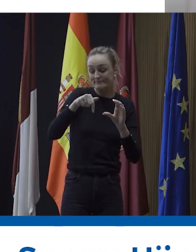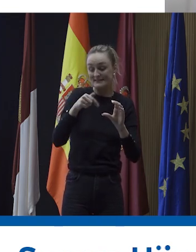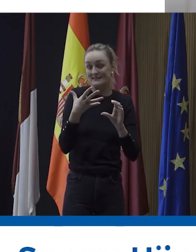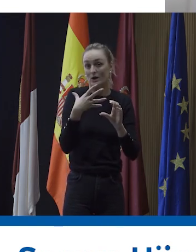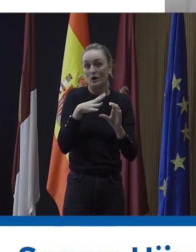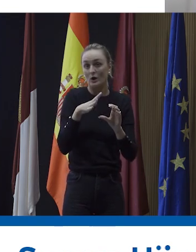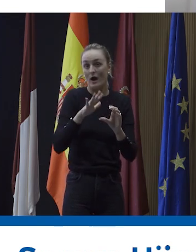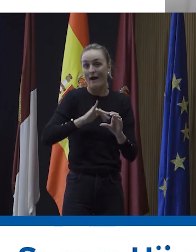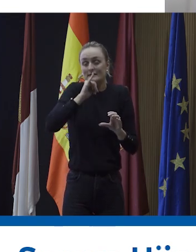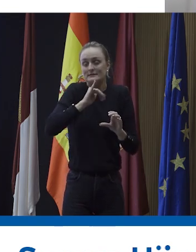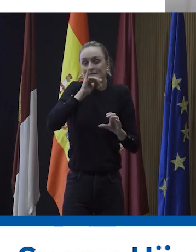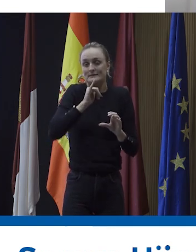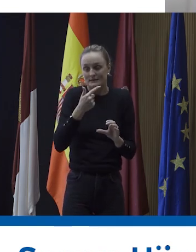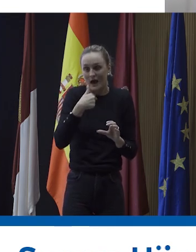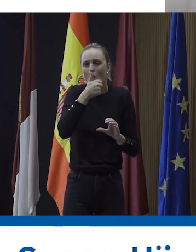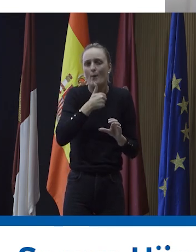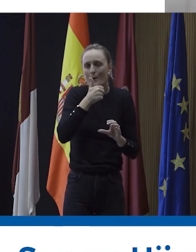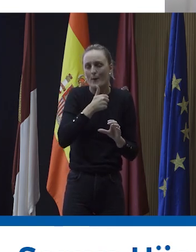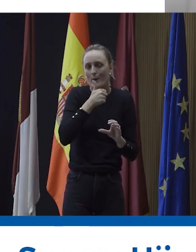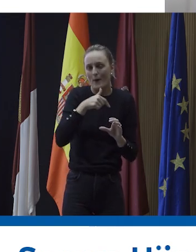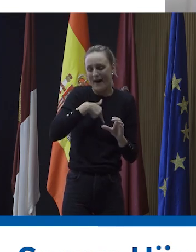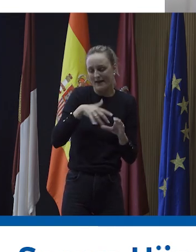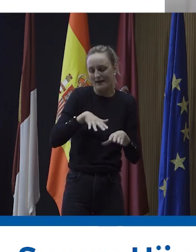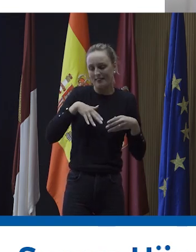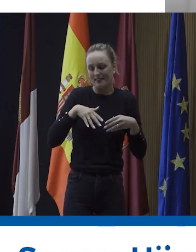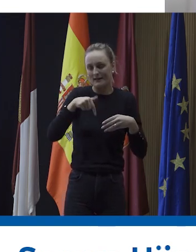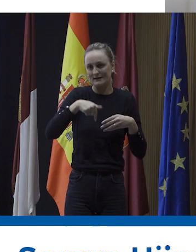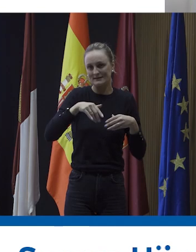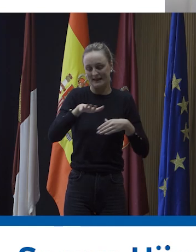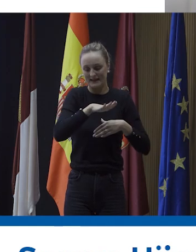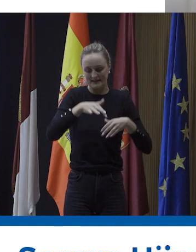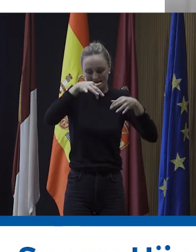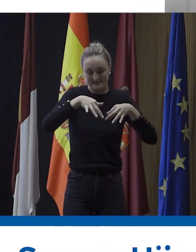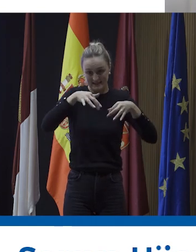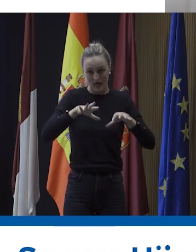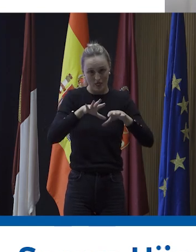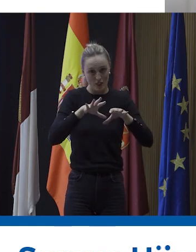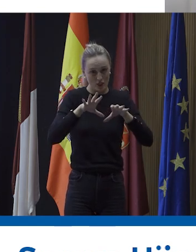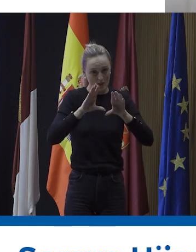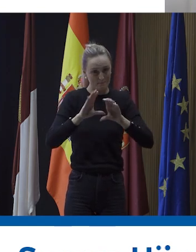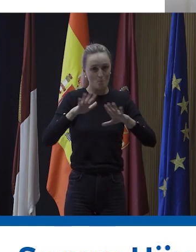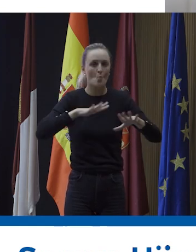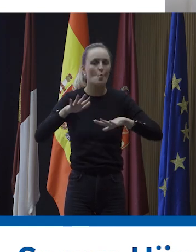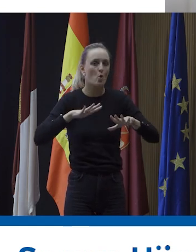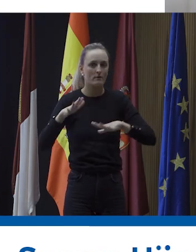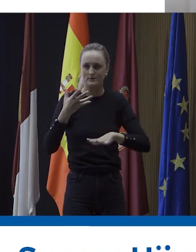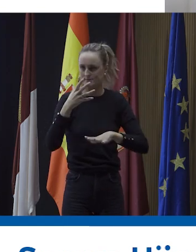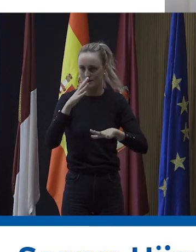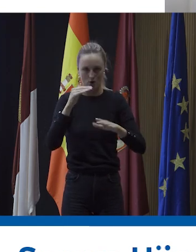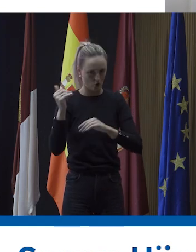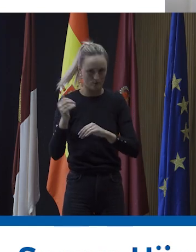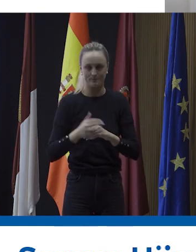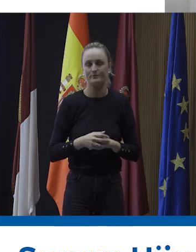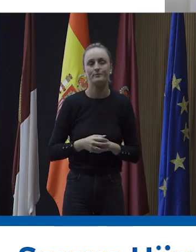hace que esa estructura se mantenga donde se tiene que mantener para poder realizar su función. Bien, en esta